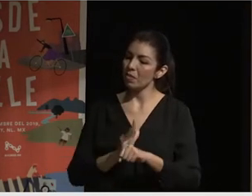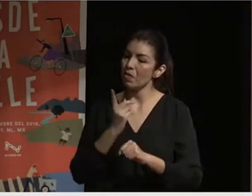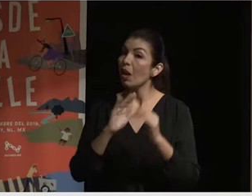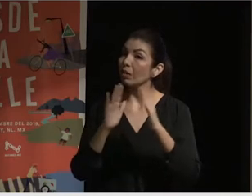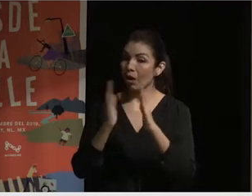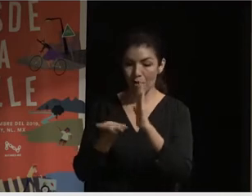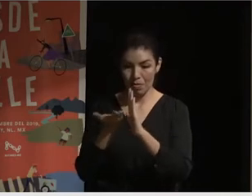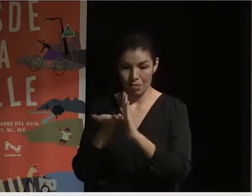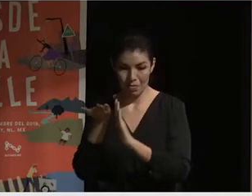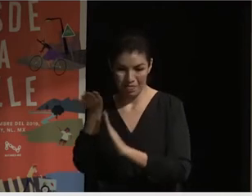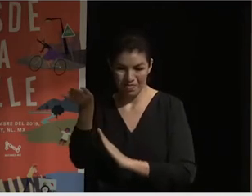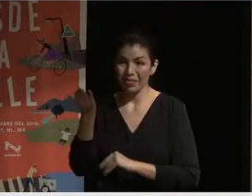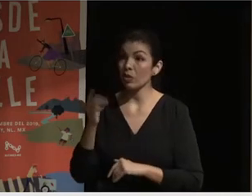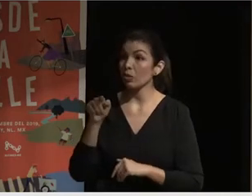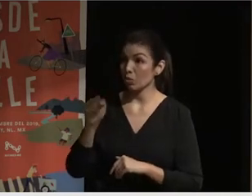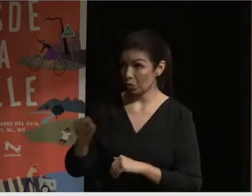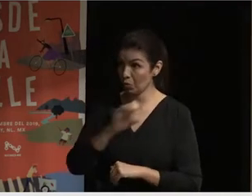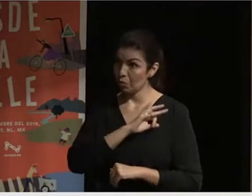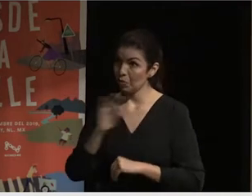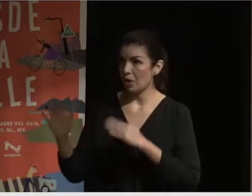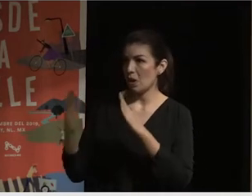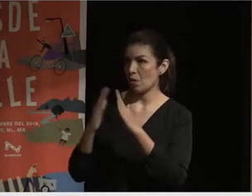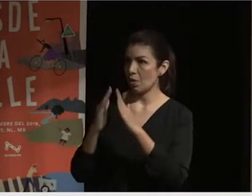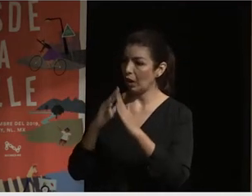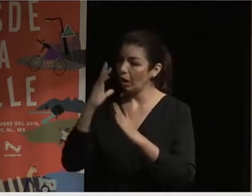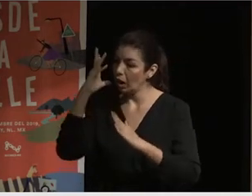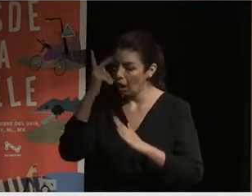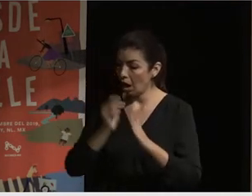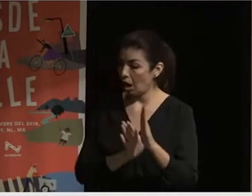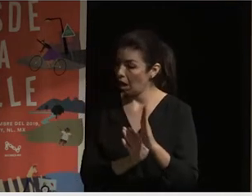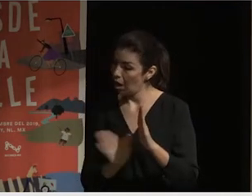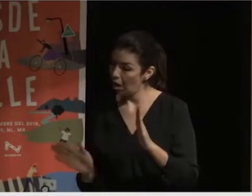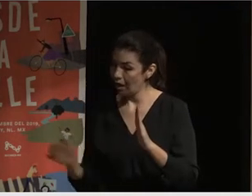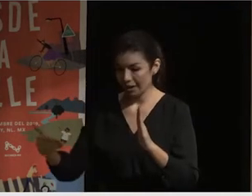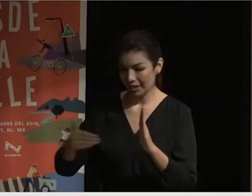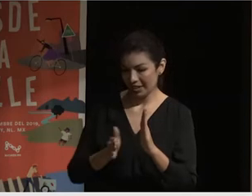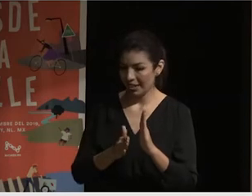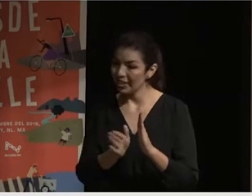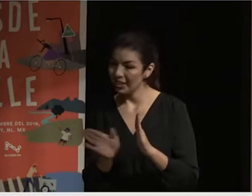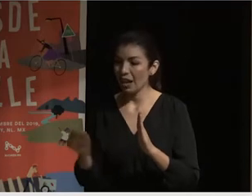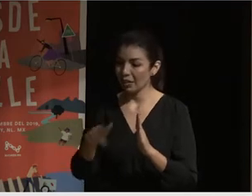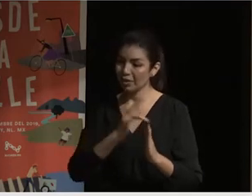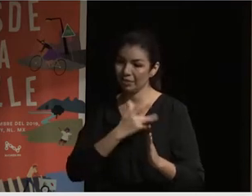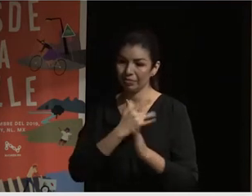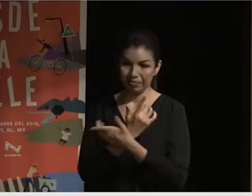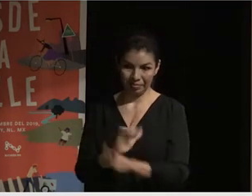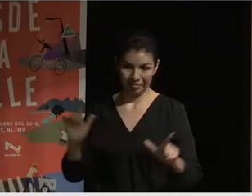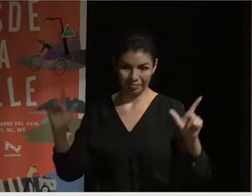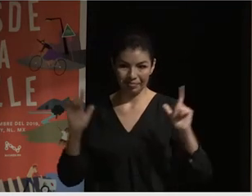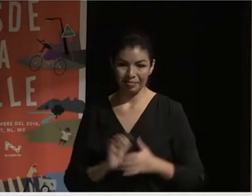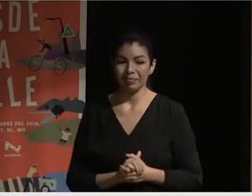un espacio con equipamiento único, un espacio funcional y propositivo en donde puedas ser libre.